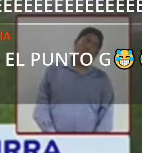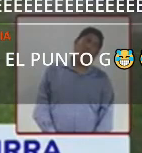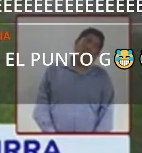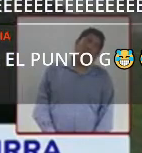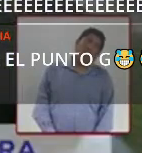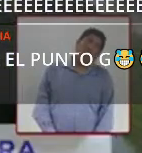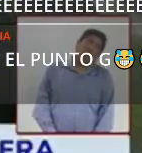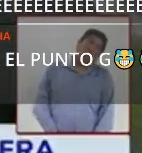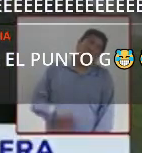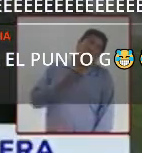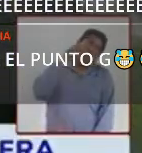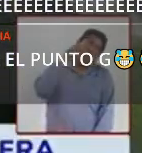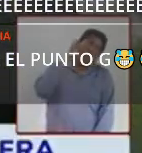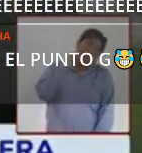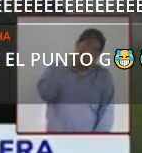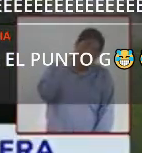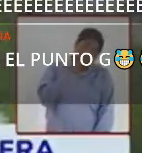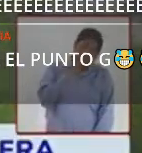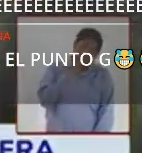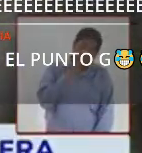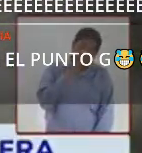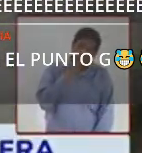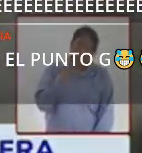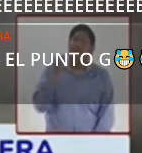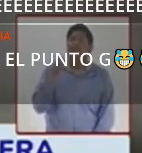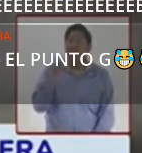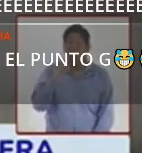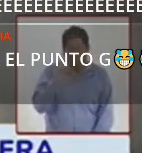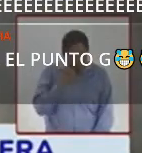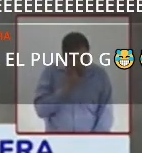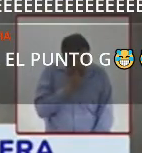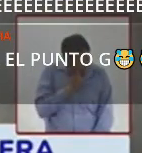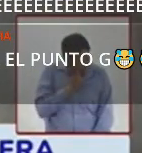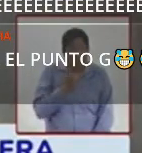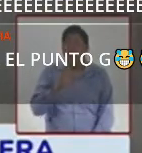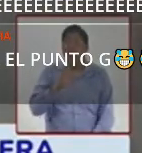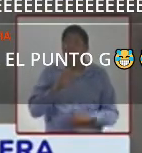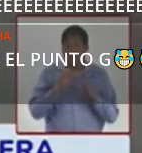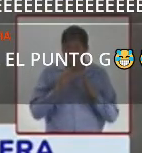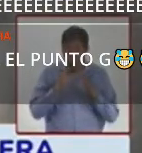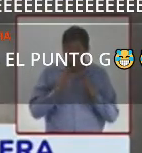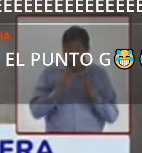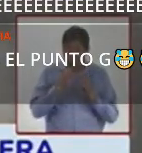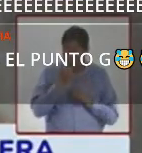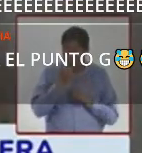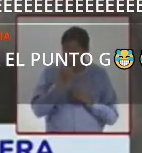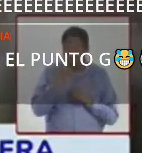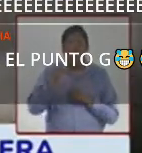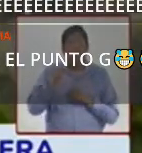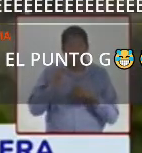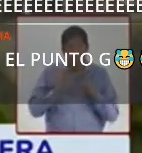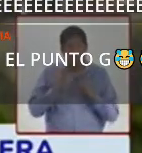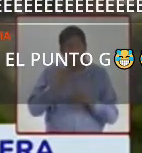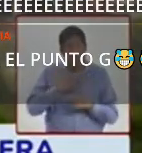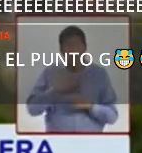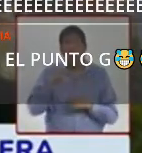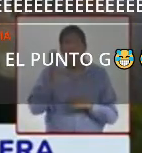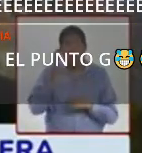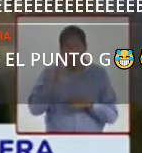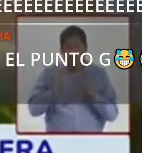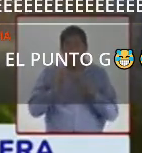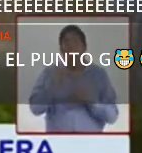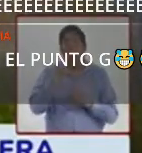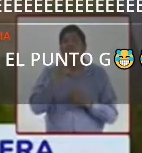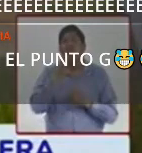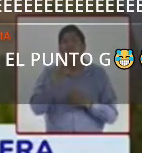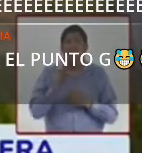No puedo decirlo. Da un poco de vergüenza todavía hablar de estos temas. Sí. ¿Y en tu casa te hablan de esto? Sí, me han hablado mi mamá más que todo. ¿Qué